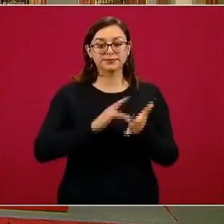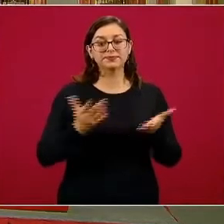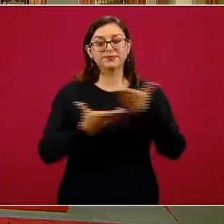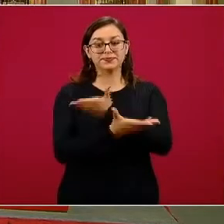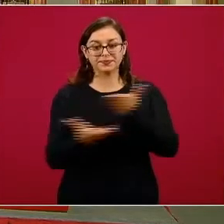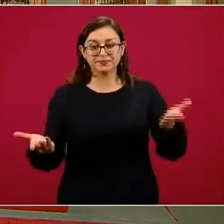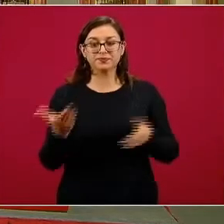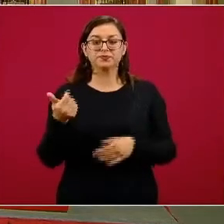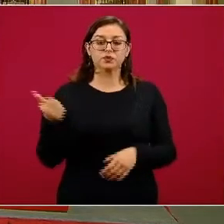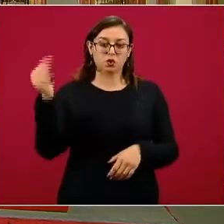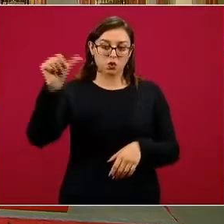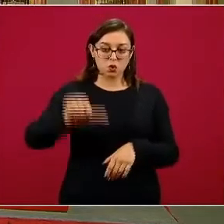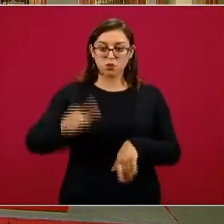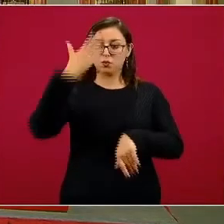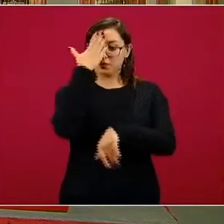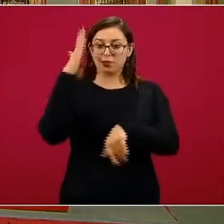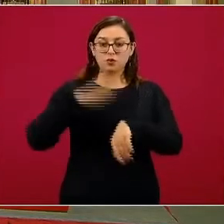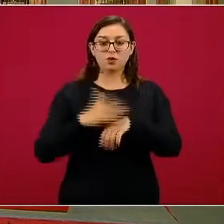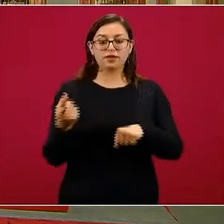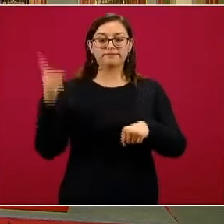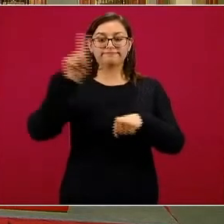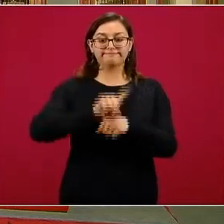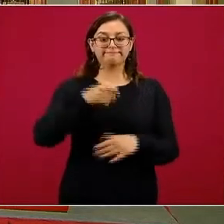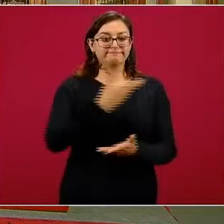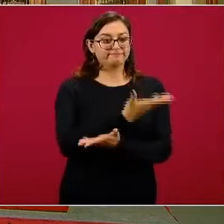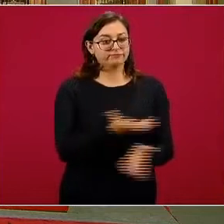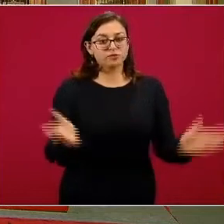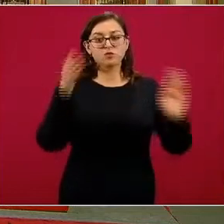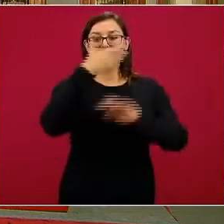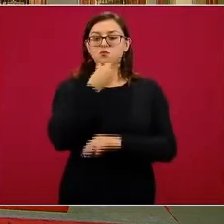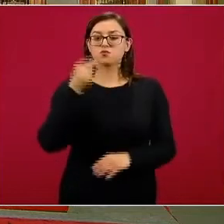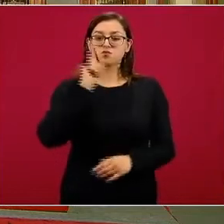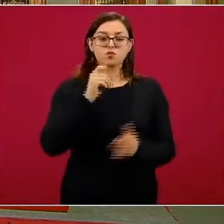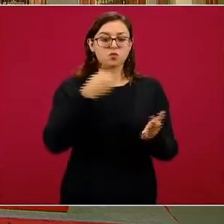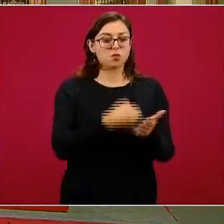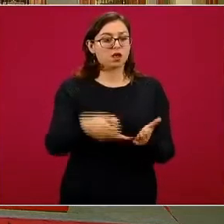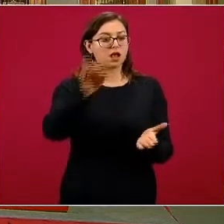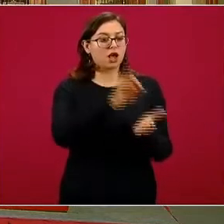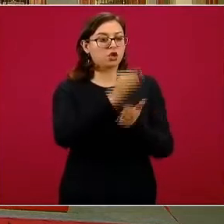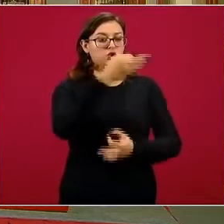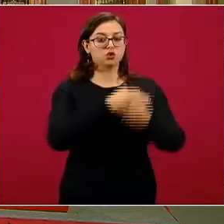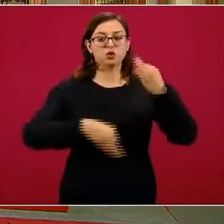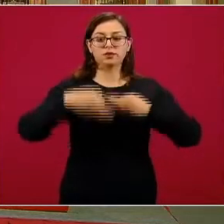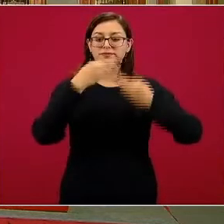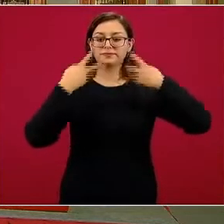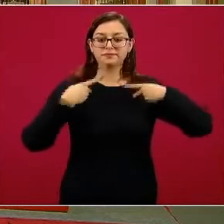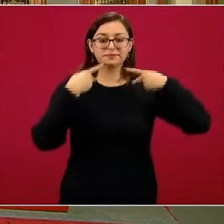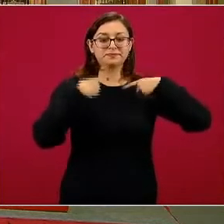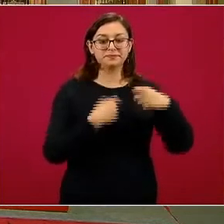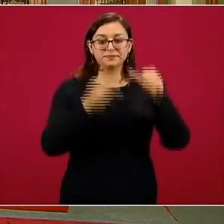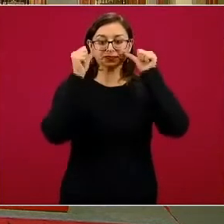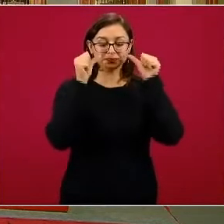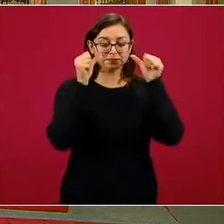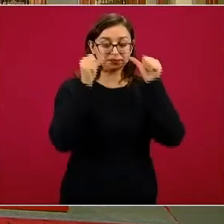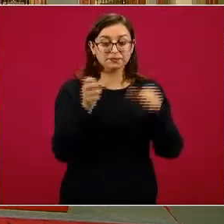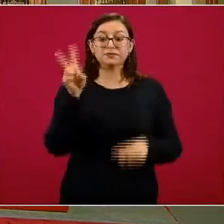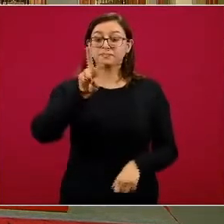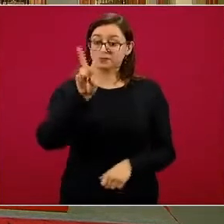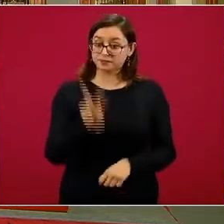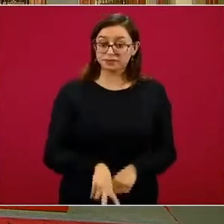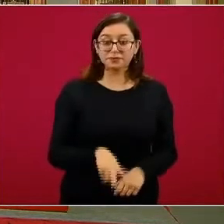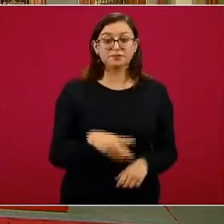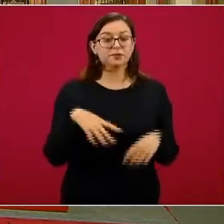lucha contra esta epidemia de COVID-19 aquí en México, y tienen muy bien